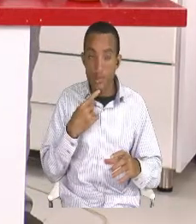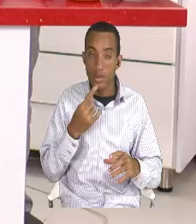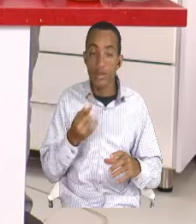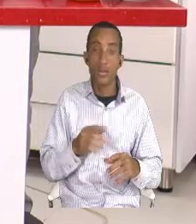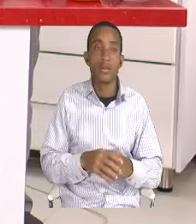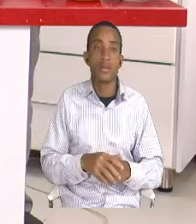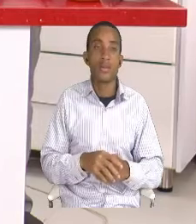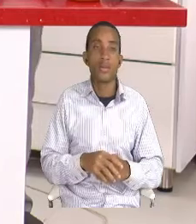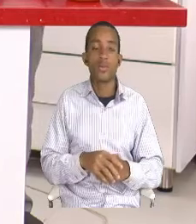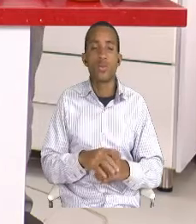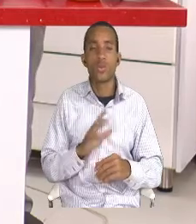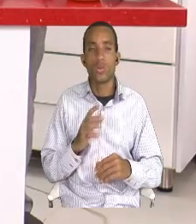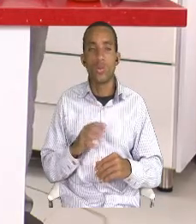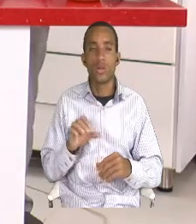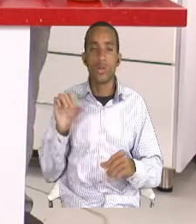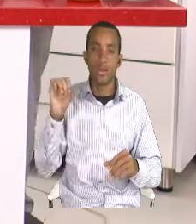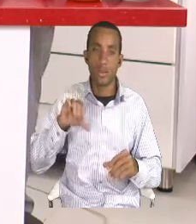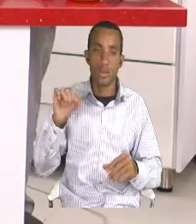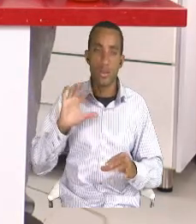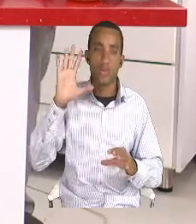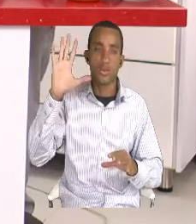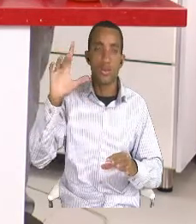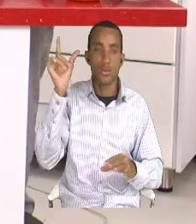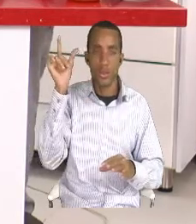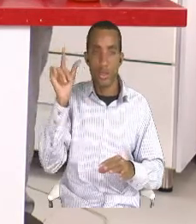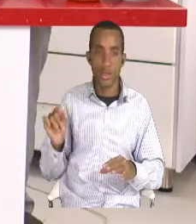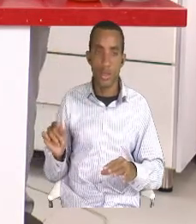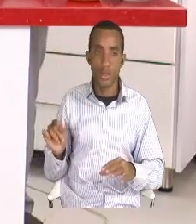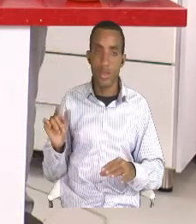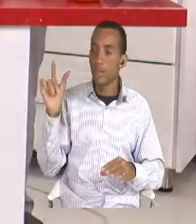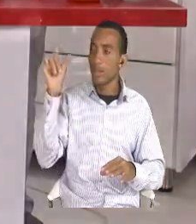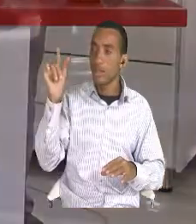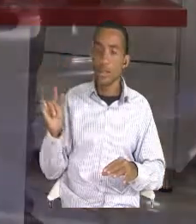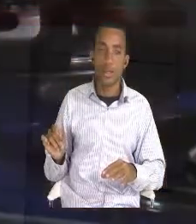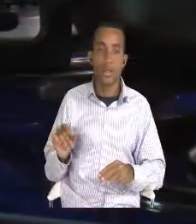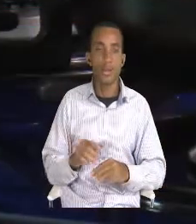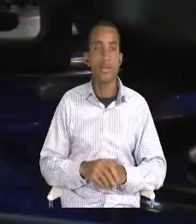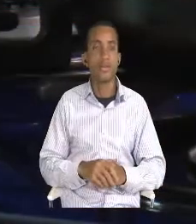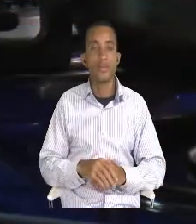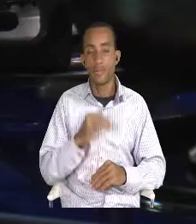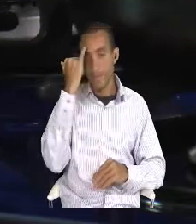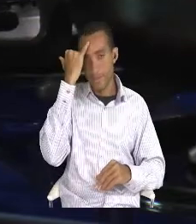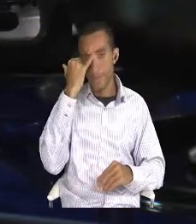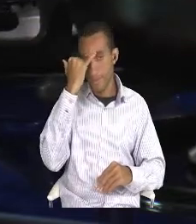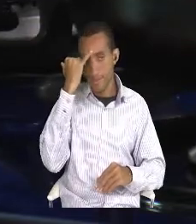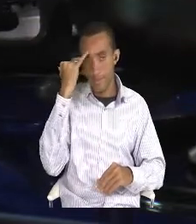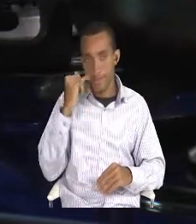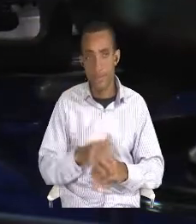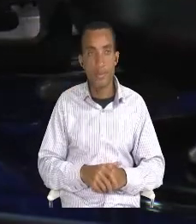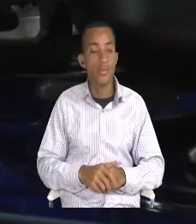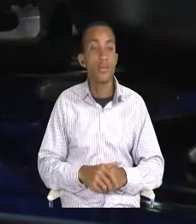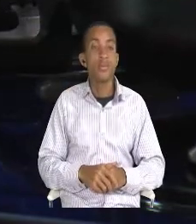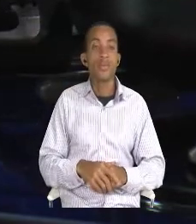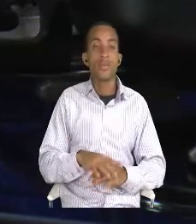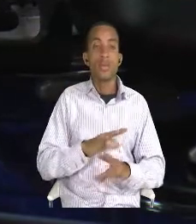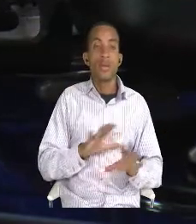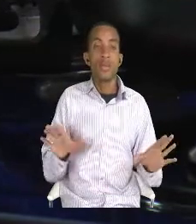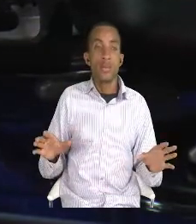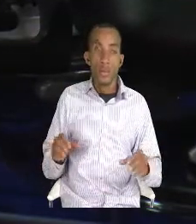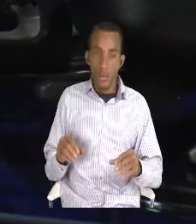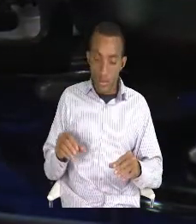una salsa italiana. Puedes sostenerlo así para que hagamos el planito y vas... Acá voy a adicionarle pasta de